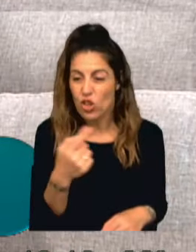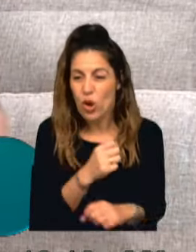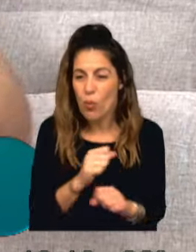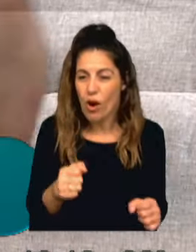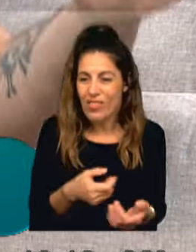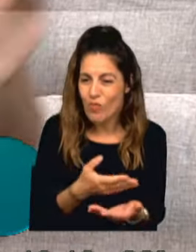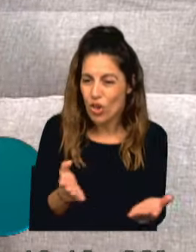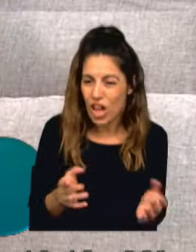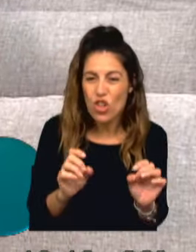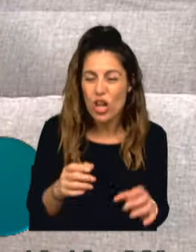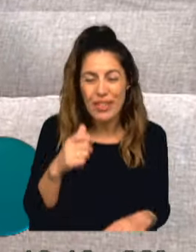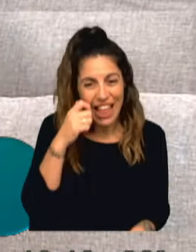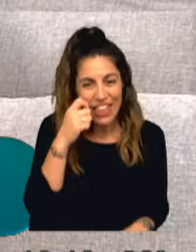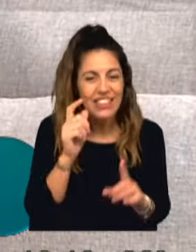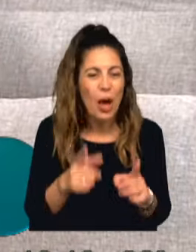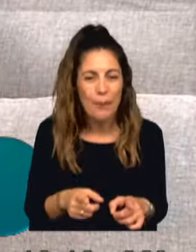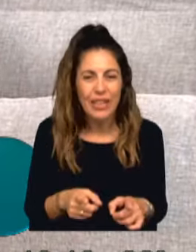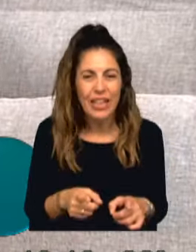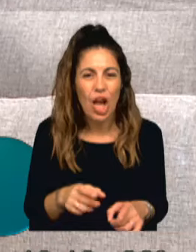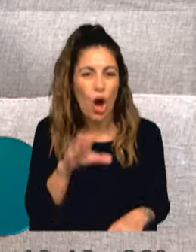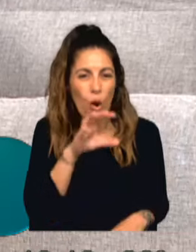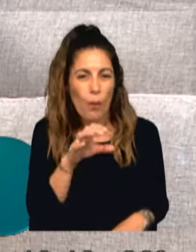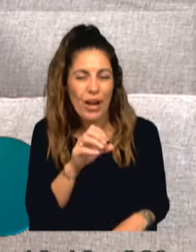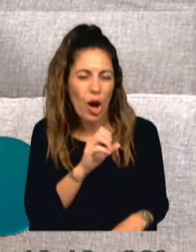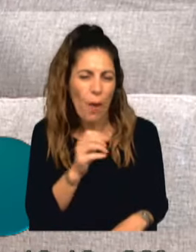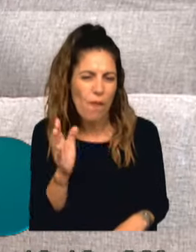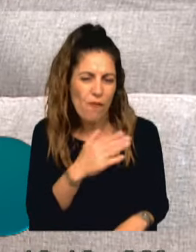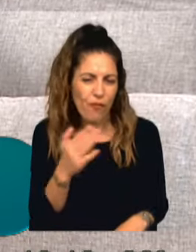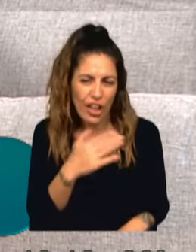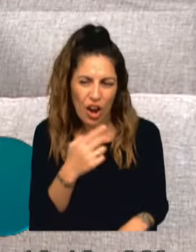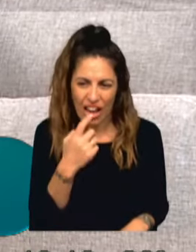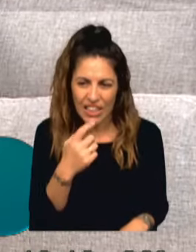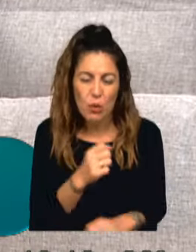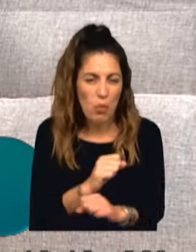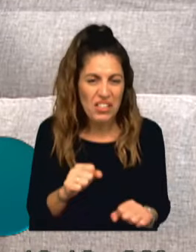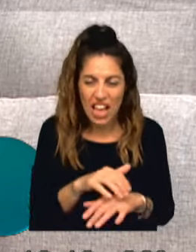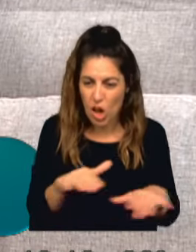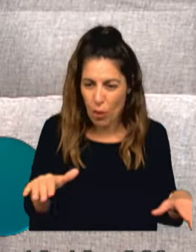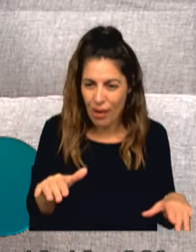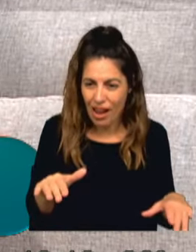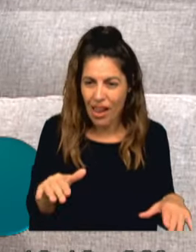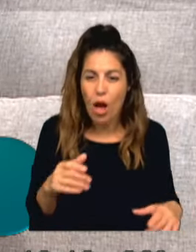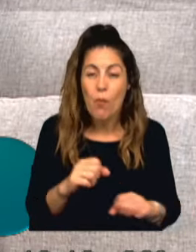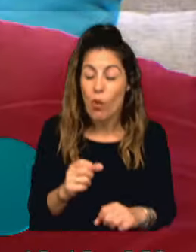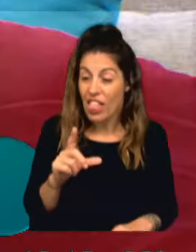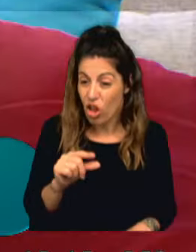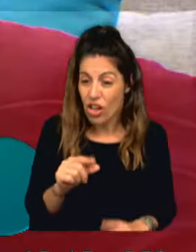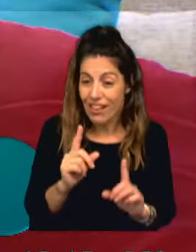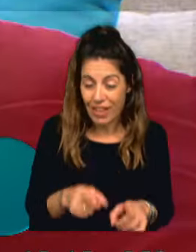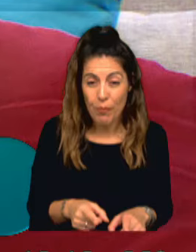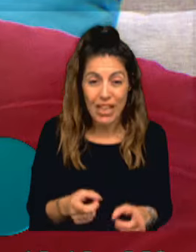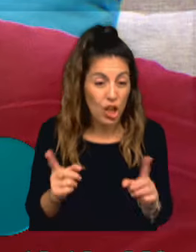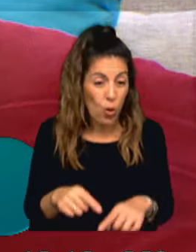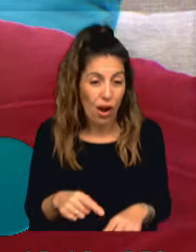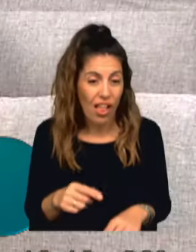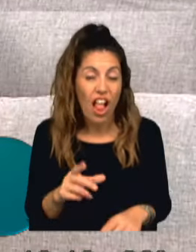indicar no solo laedad sino que además un tenga mal aliento Puede ser normal o pero en realidad puede doler al igual que nosotros el